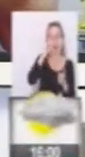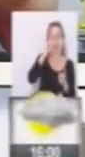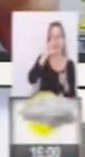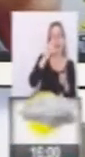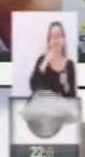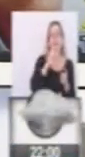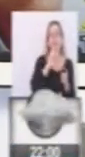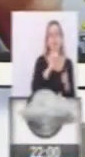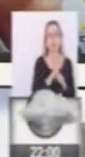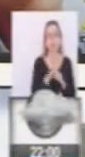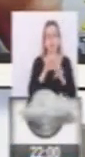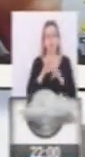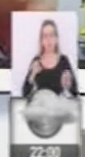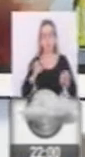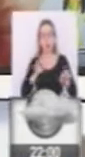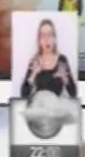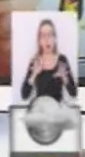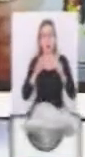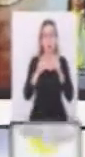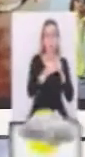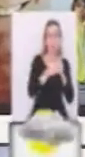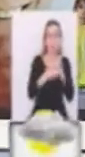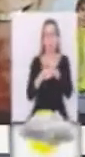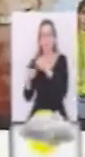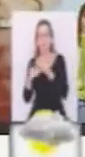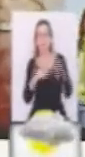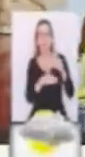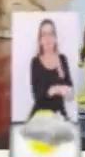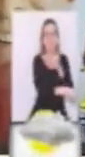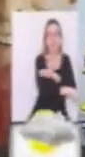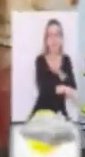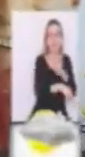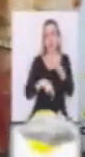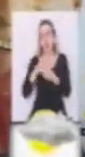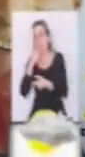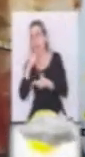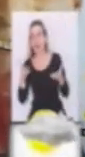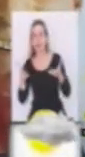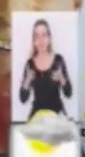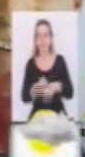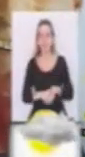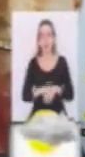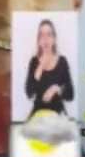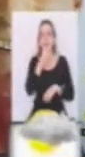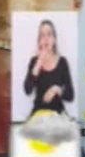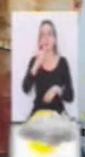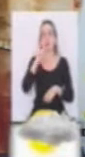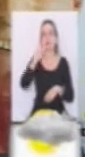más cerca de Scioli y otro de Macri. Felipe Solá. Felipe Solá es peronista. Estuvo con el